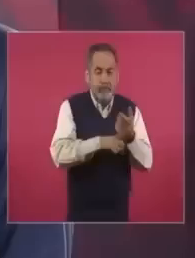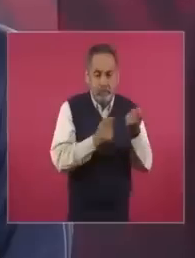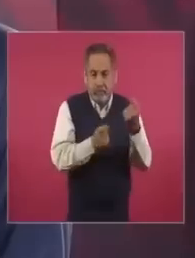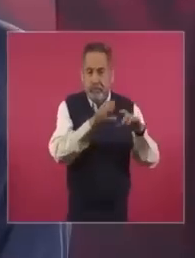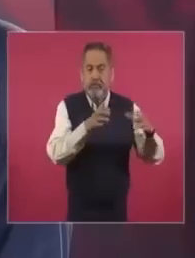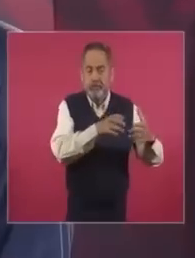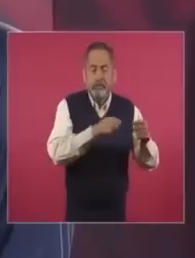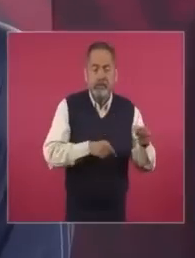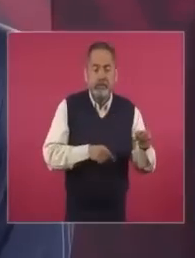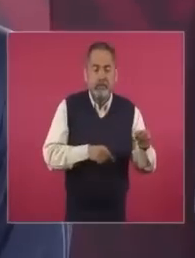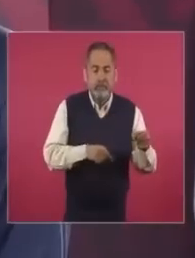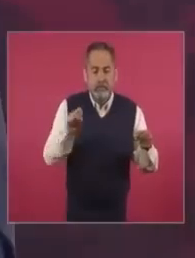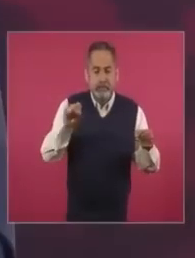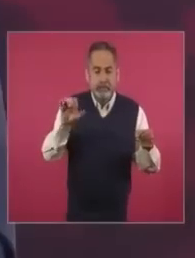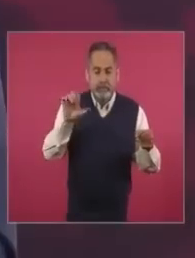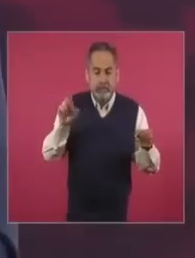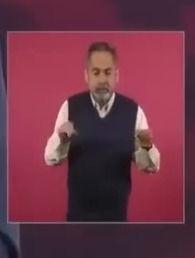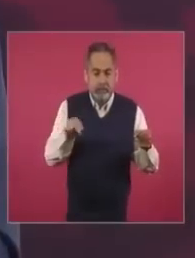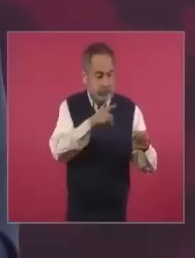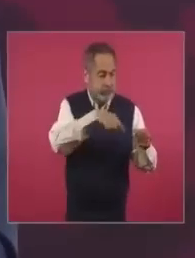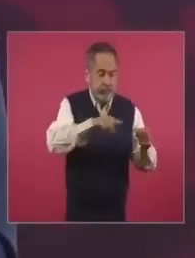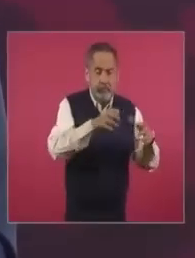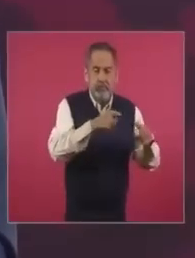país lo conocemos como el Plan C y que